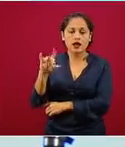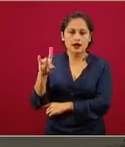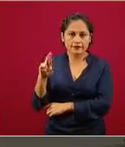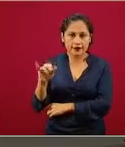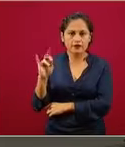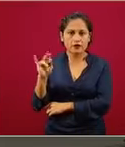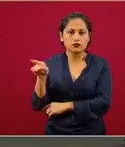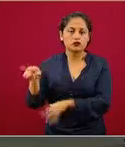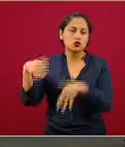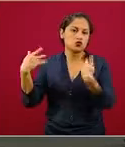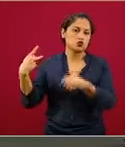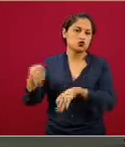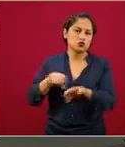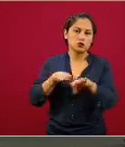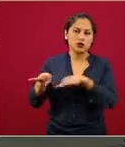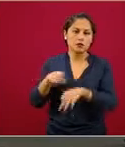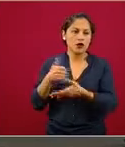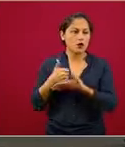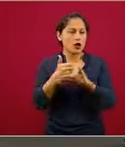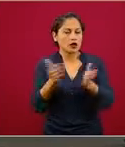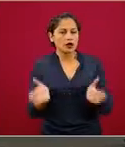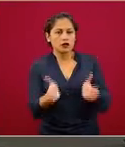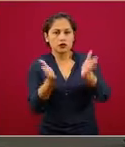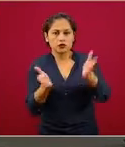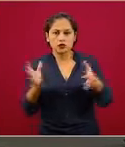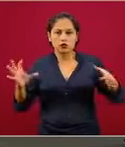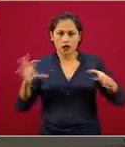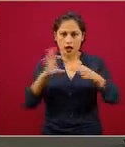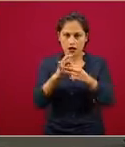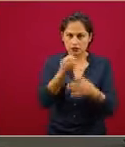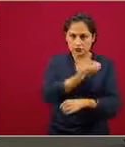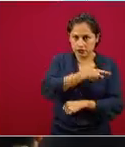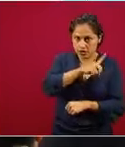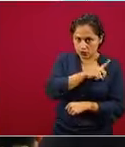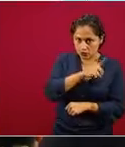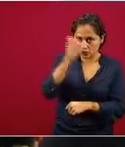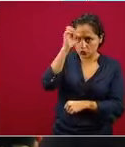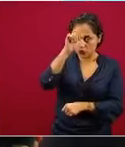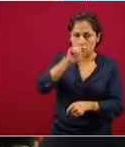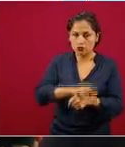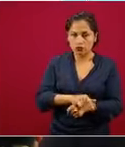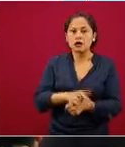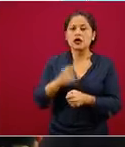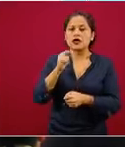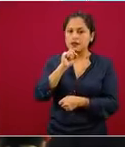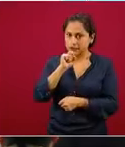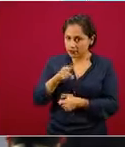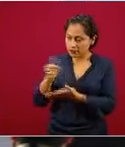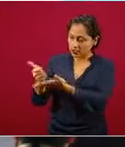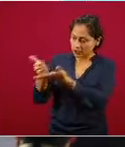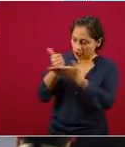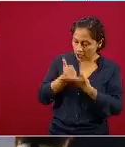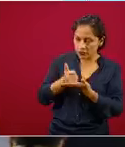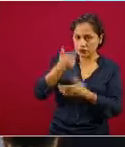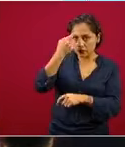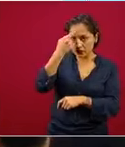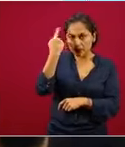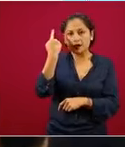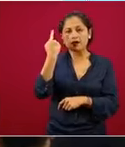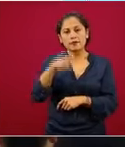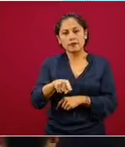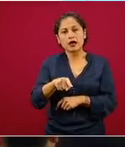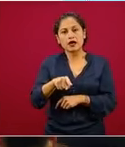al sector cultural en beneficio de la salud, también una vez más está ayudando a la causa